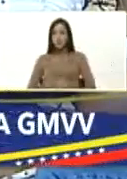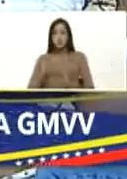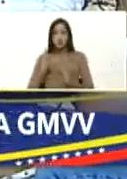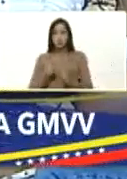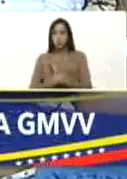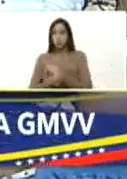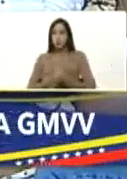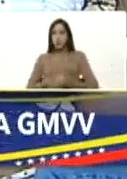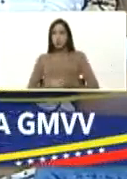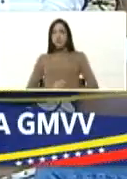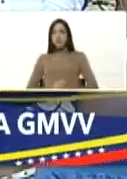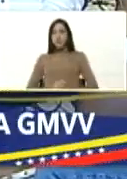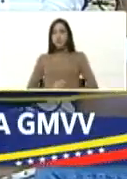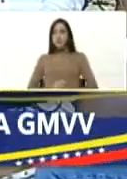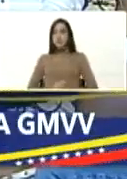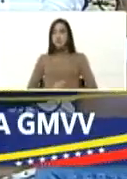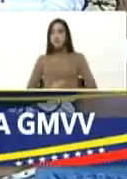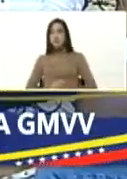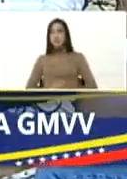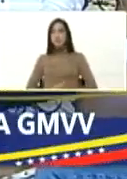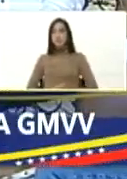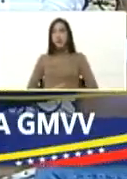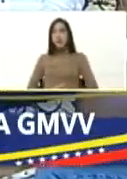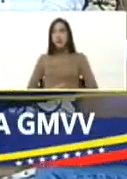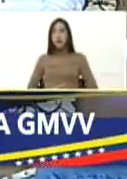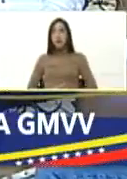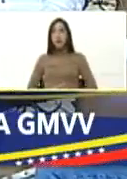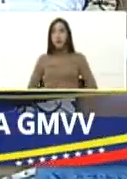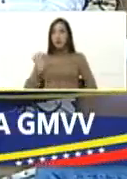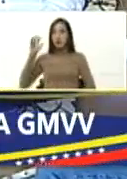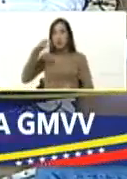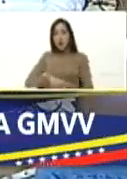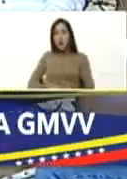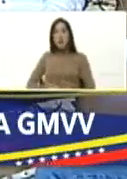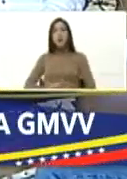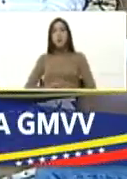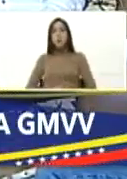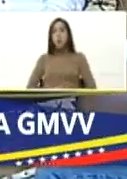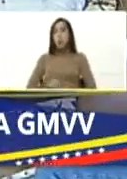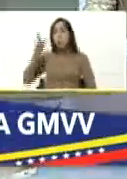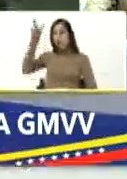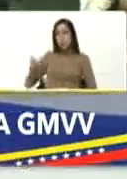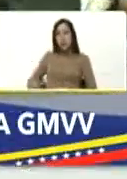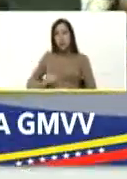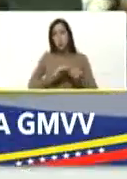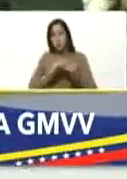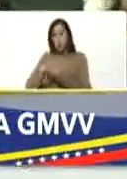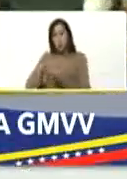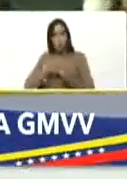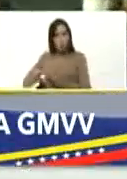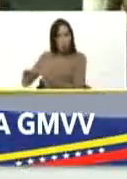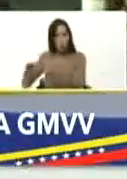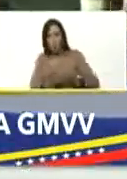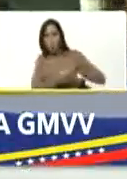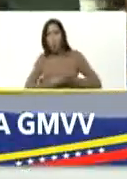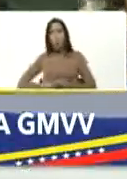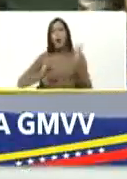directamente a Barquisimeto. Allá está mi querida parroquia Unión